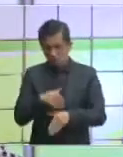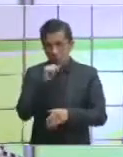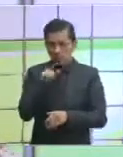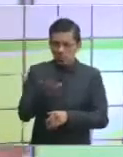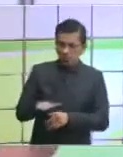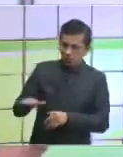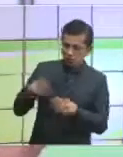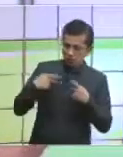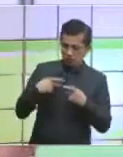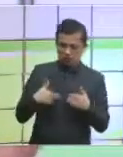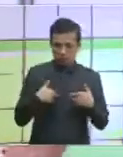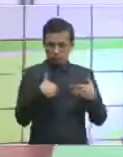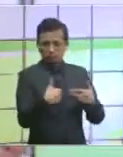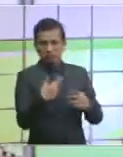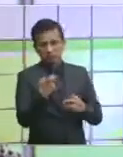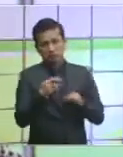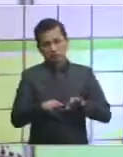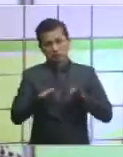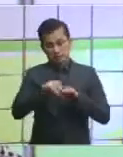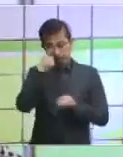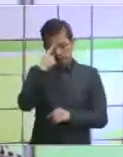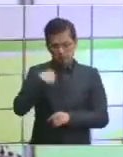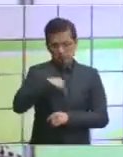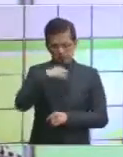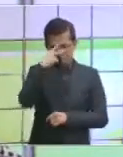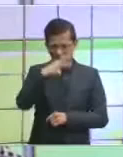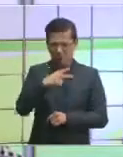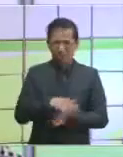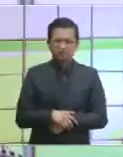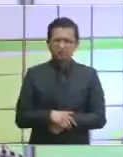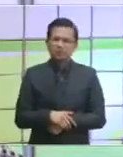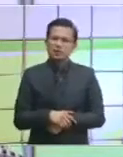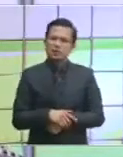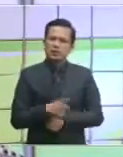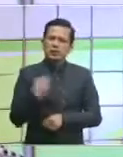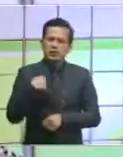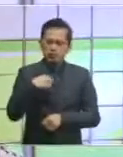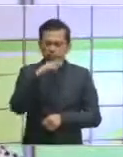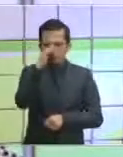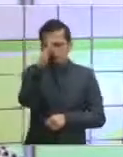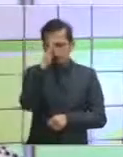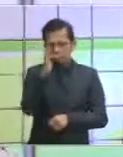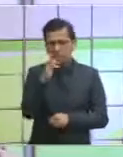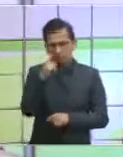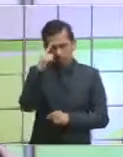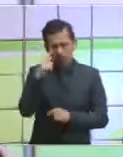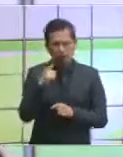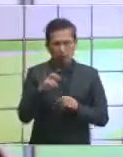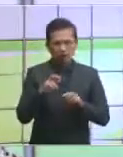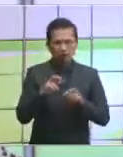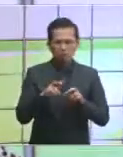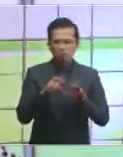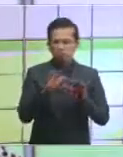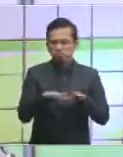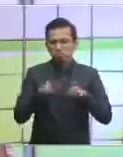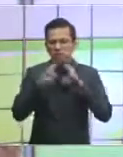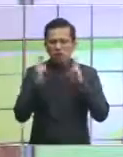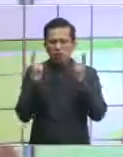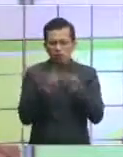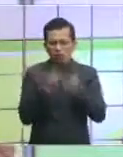pensaría en la publicidad de las audiencias creo que en efecto como en mexico todos los tribunales tenemos